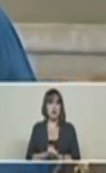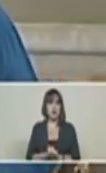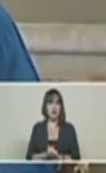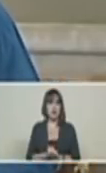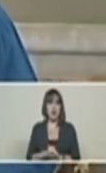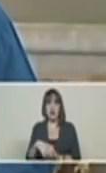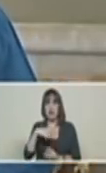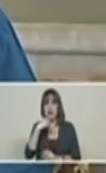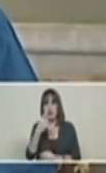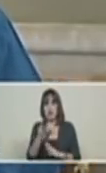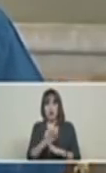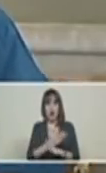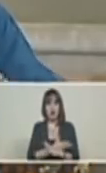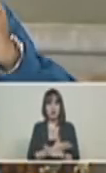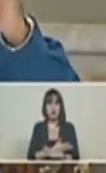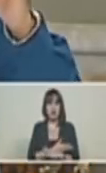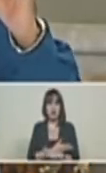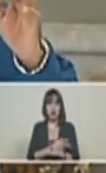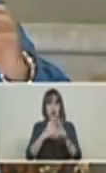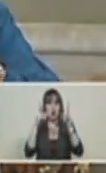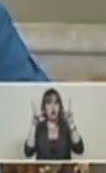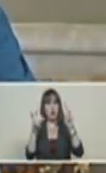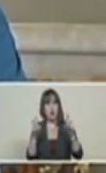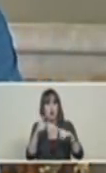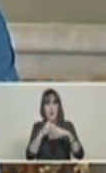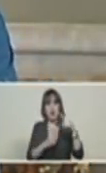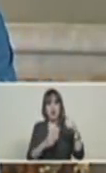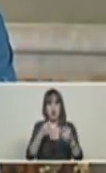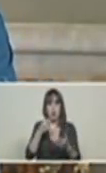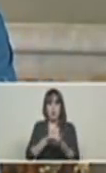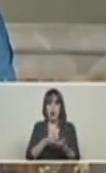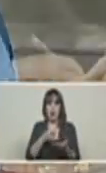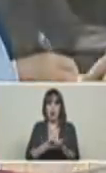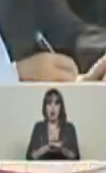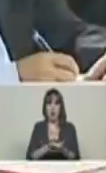establecimos una nueva referencia, el medio petro,